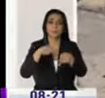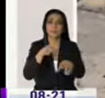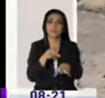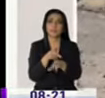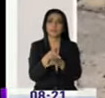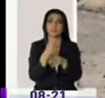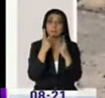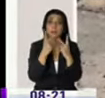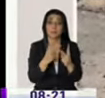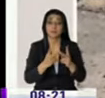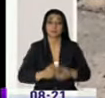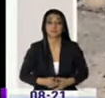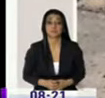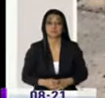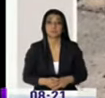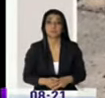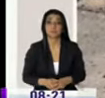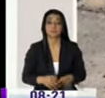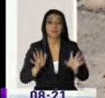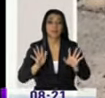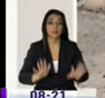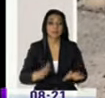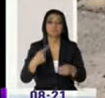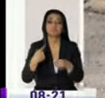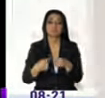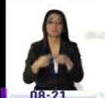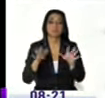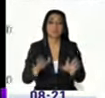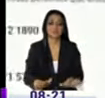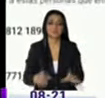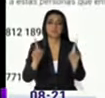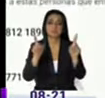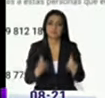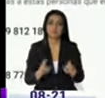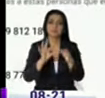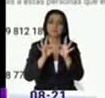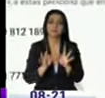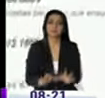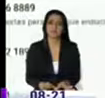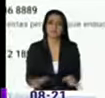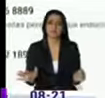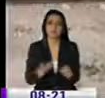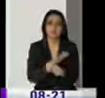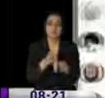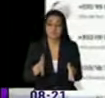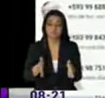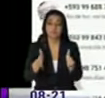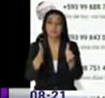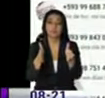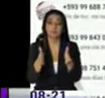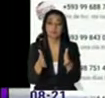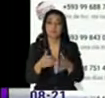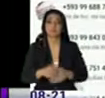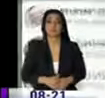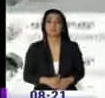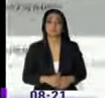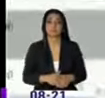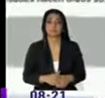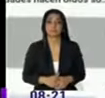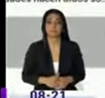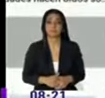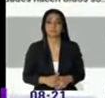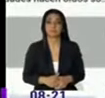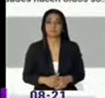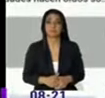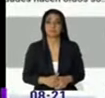esta calle. En todas partes de la ciudad se necesitan arreglos de vialidad, ¿no? Es lo mínimo que uno puede pedir. Un